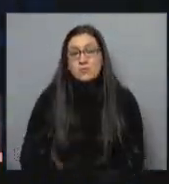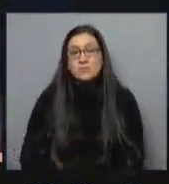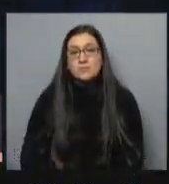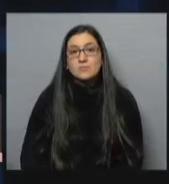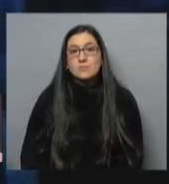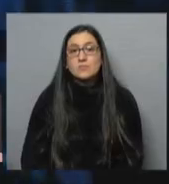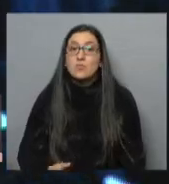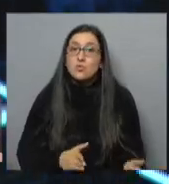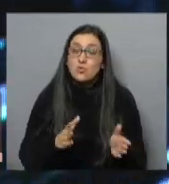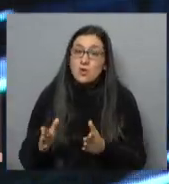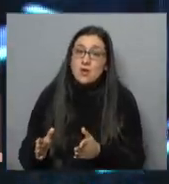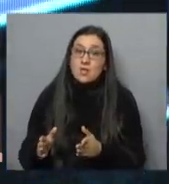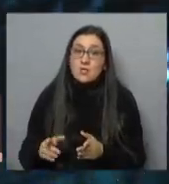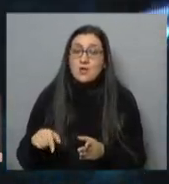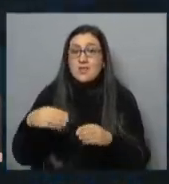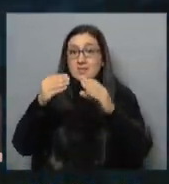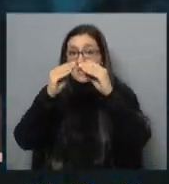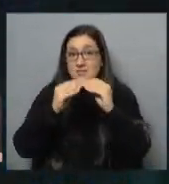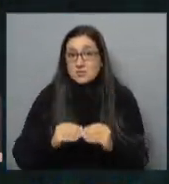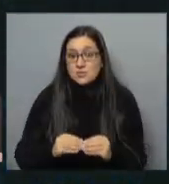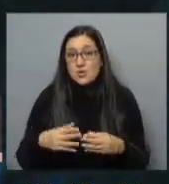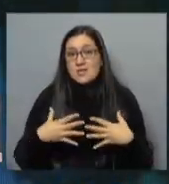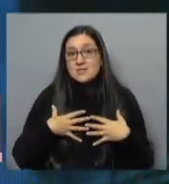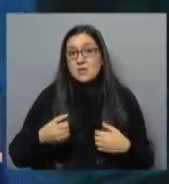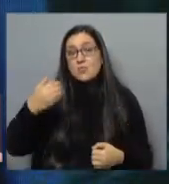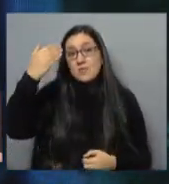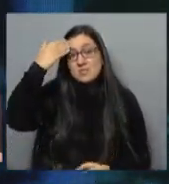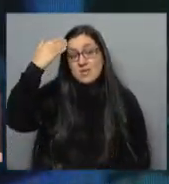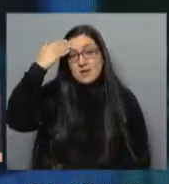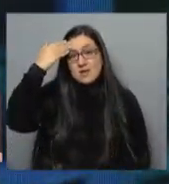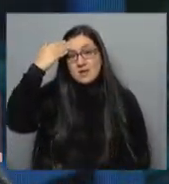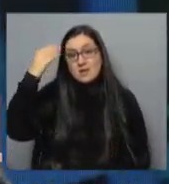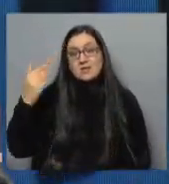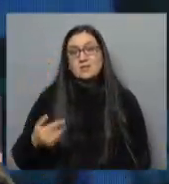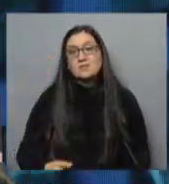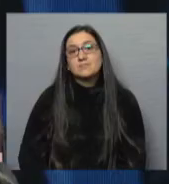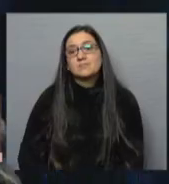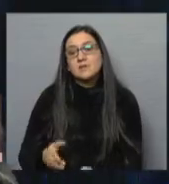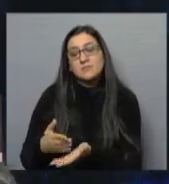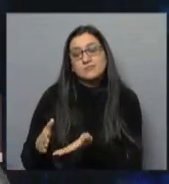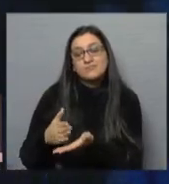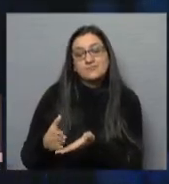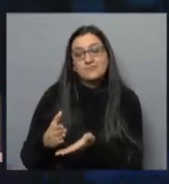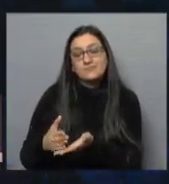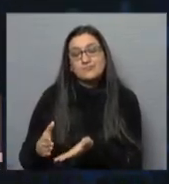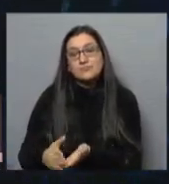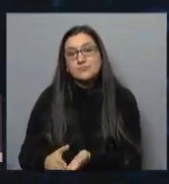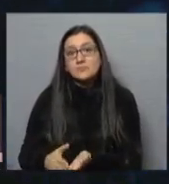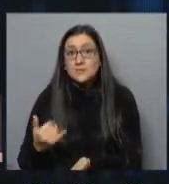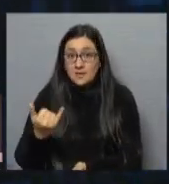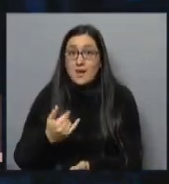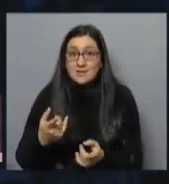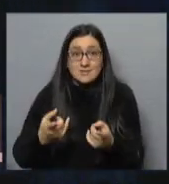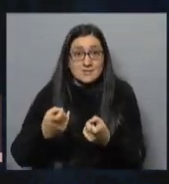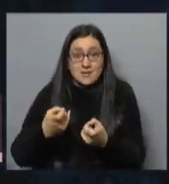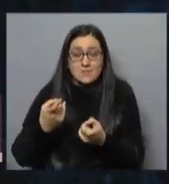que por otra parte en esta rendición de cuentas a la salud mental está totalmente relegada a pesar de las necesidades que